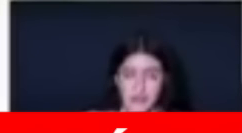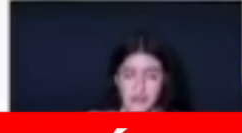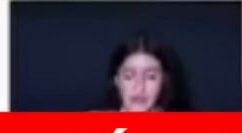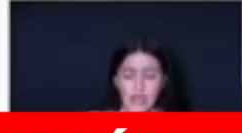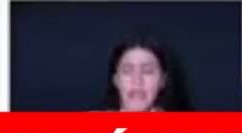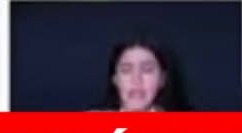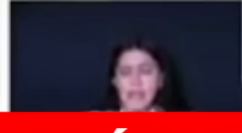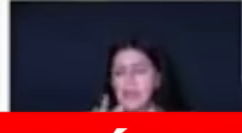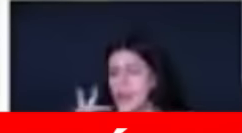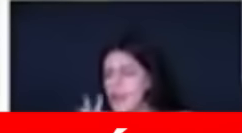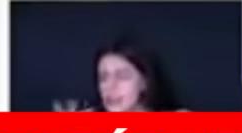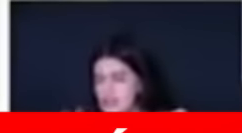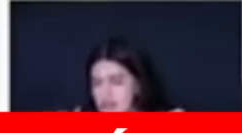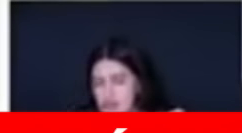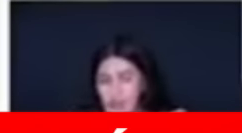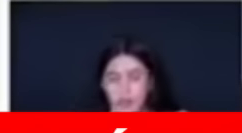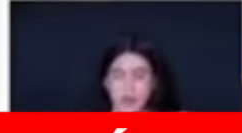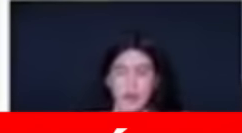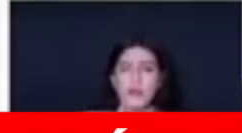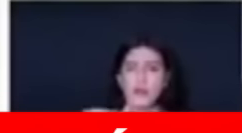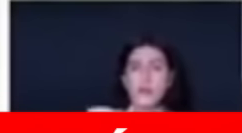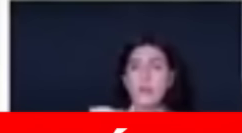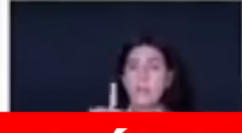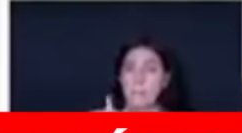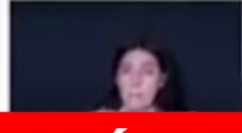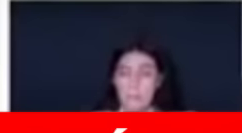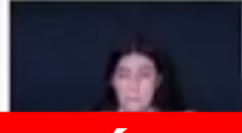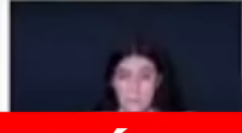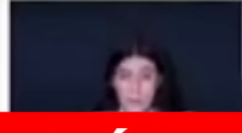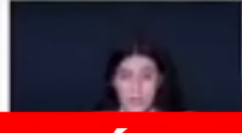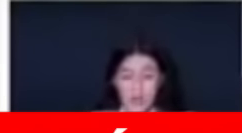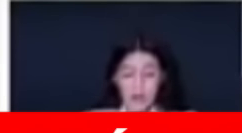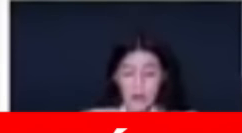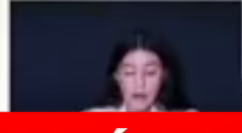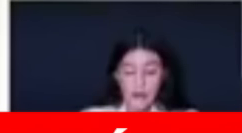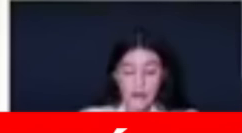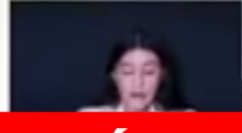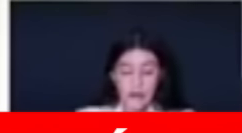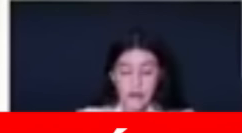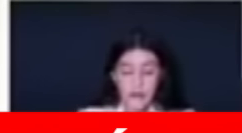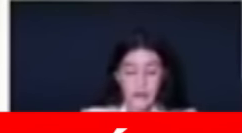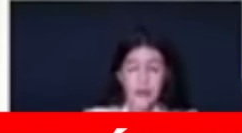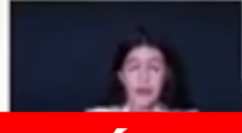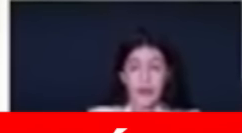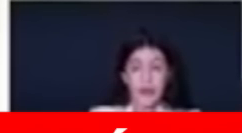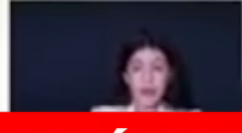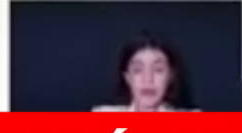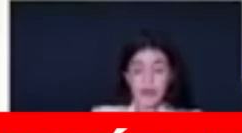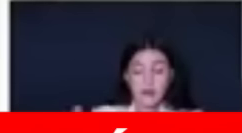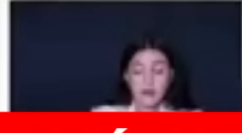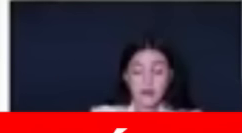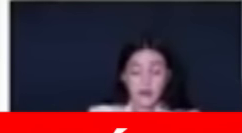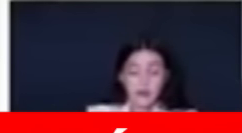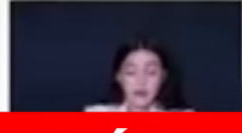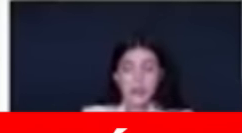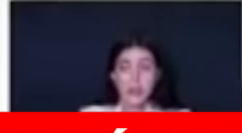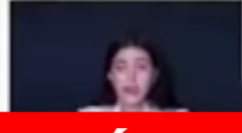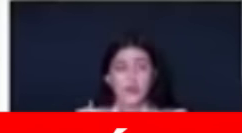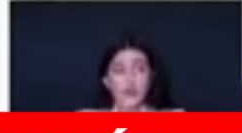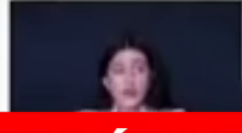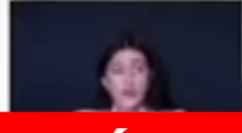de corrupción. Pero me equivoqué en el diagnóstico. No solamente era